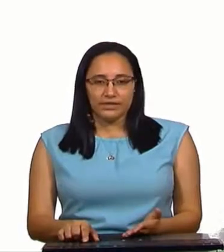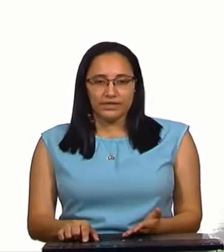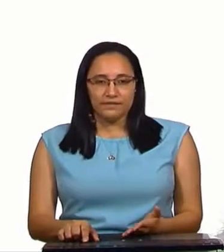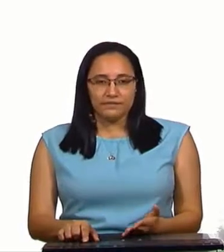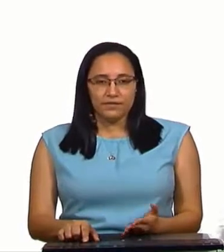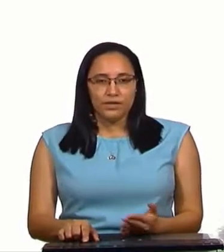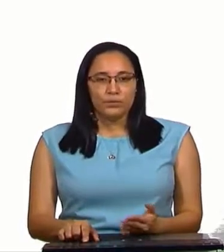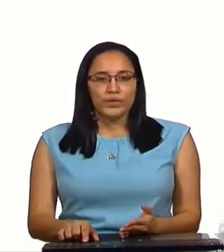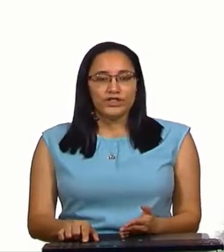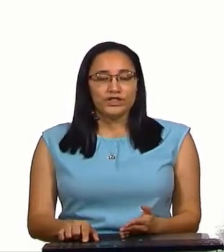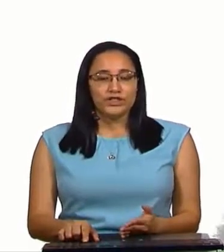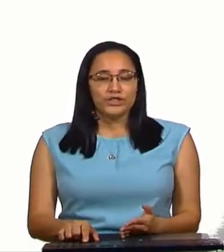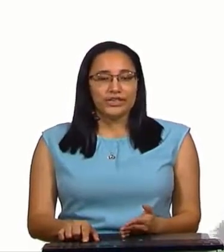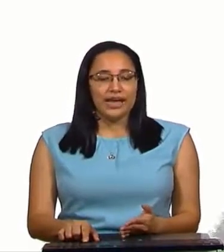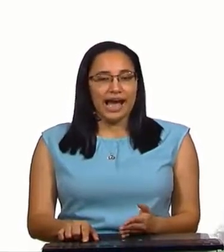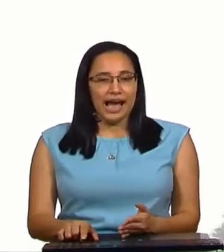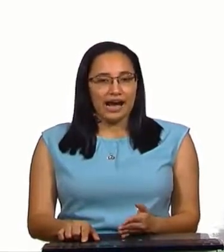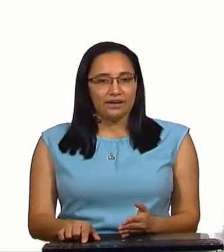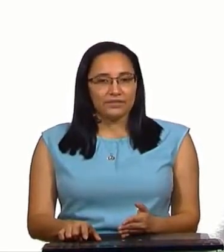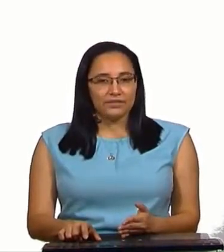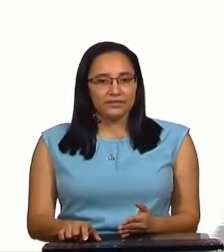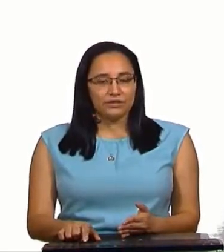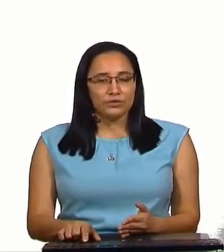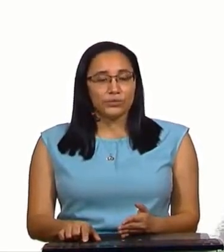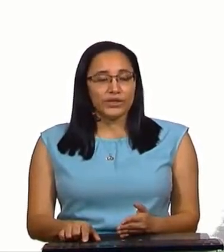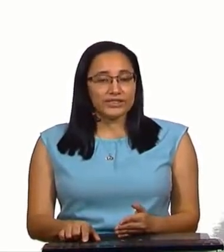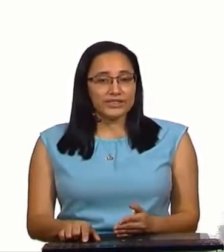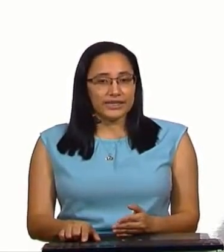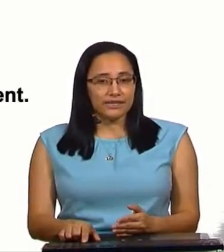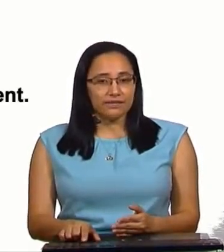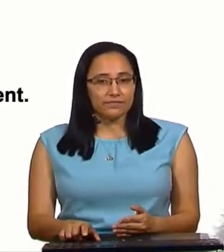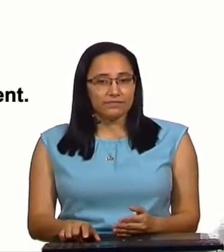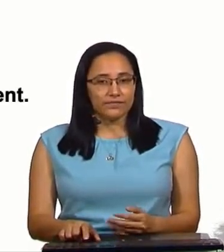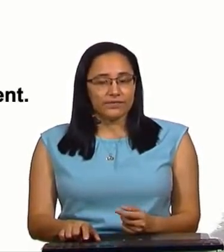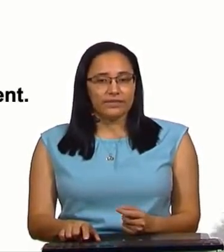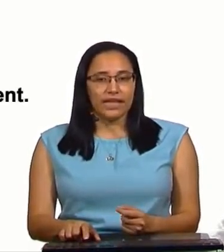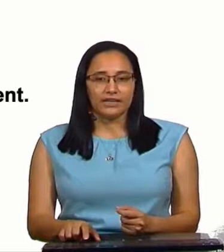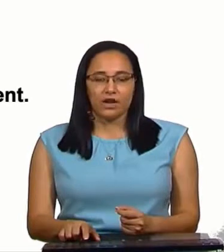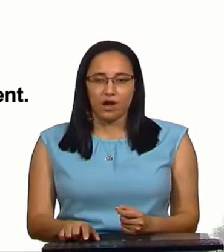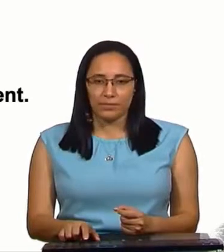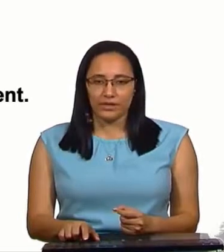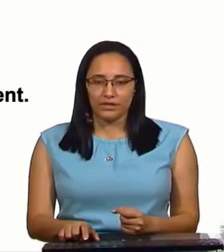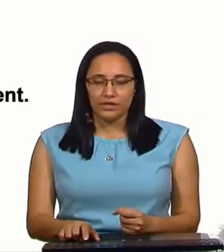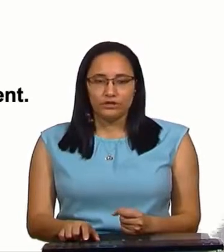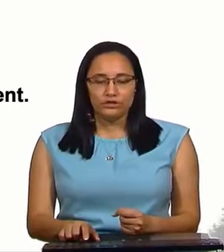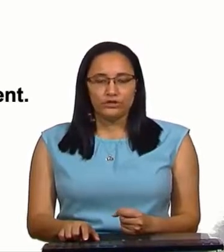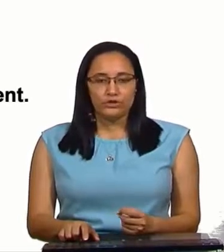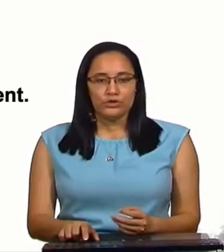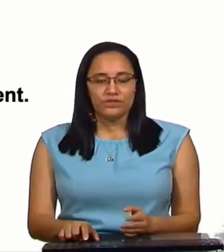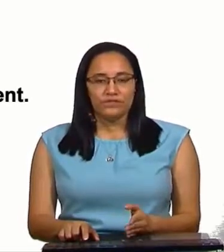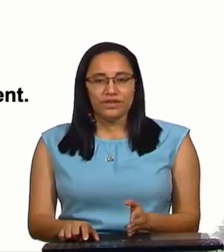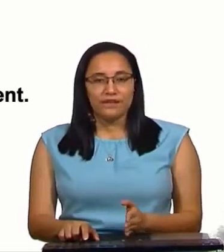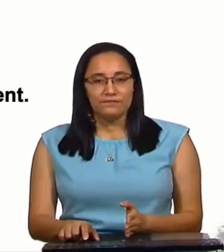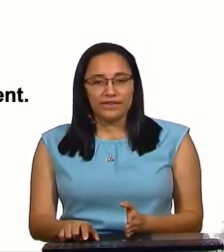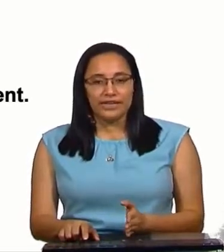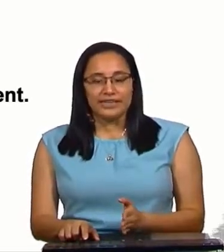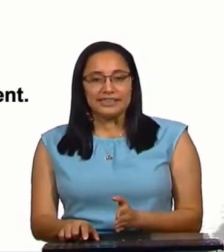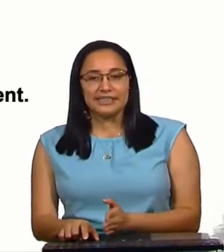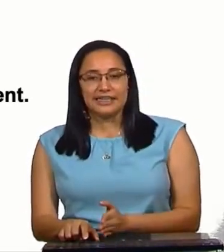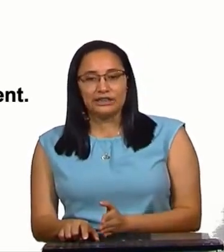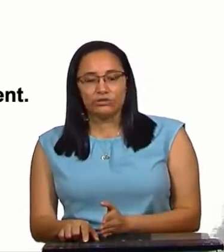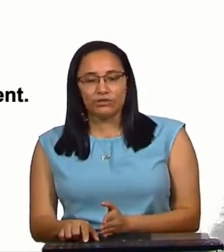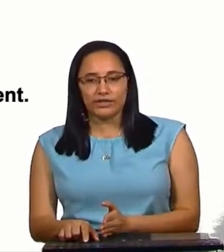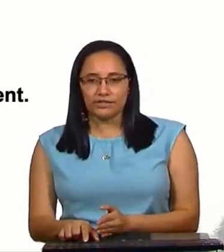forma negativa. We shouldn't have written that comment. Yo no debía